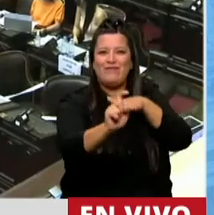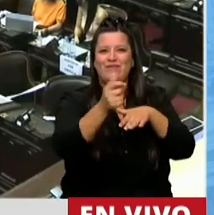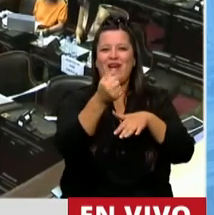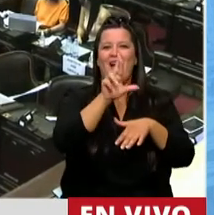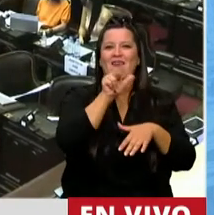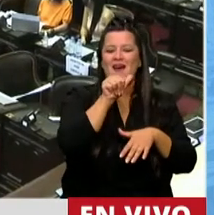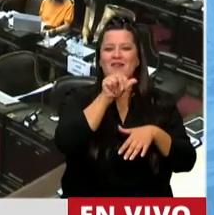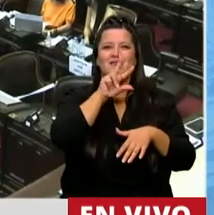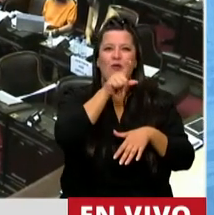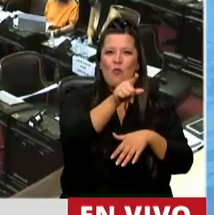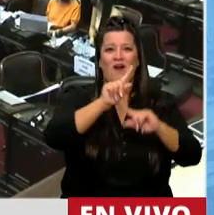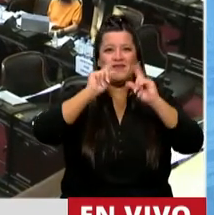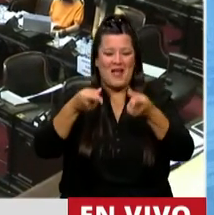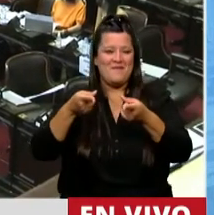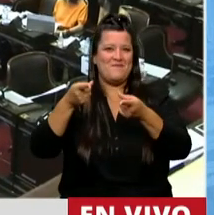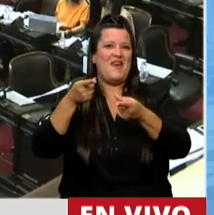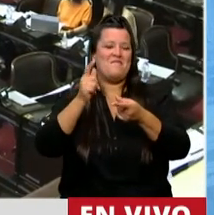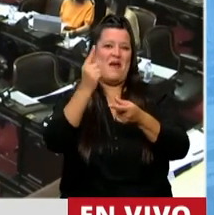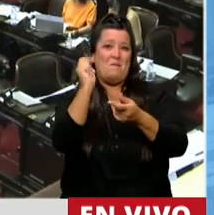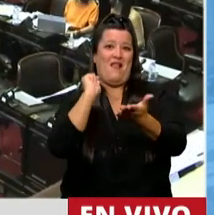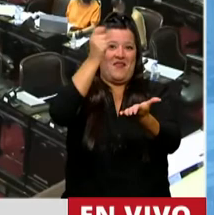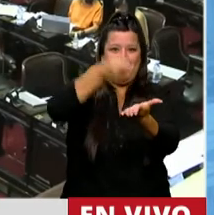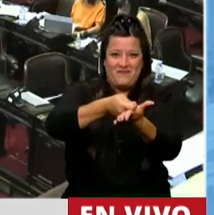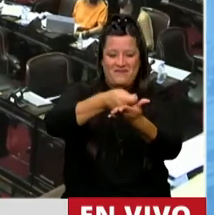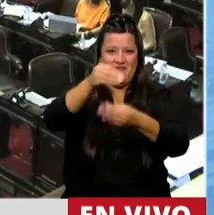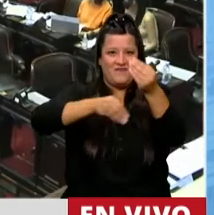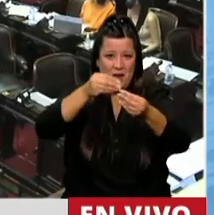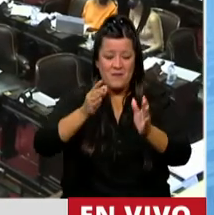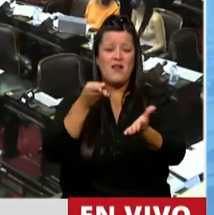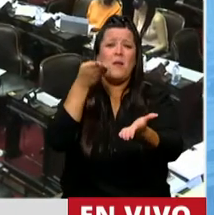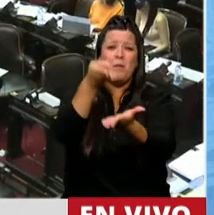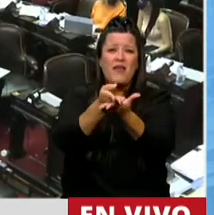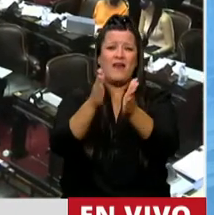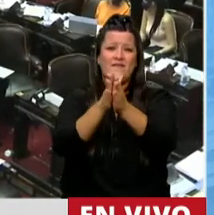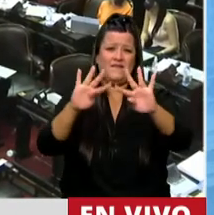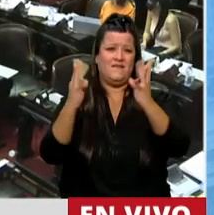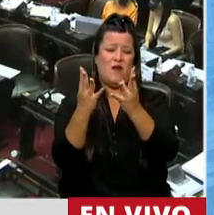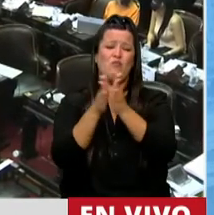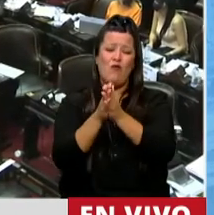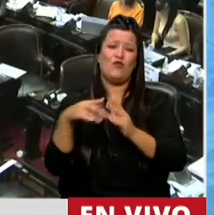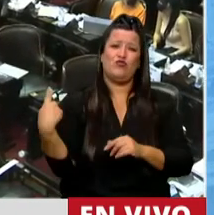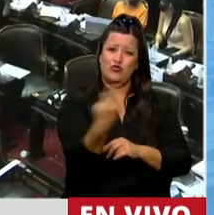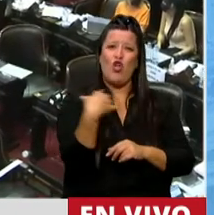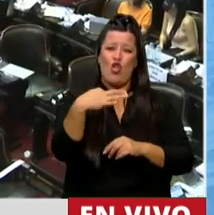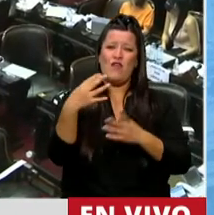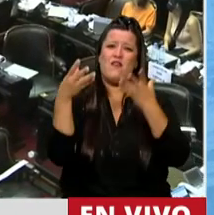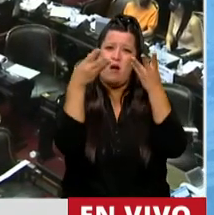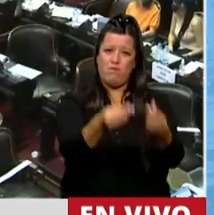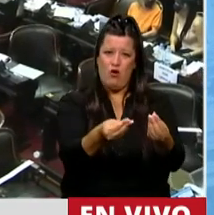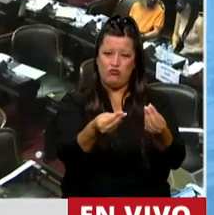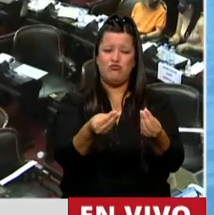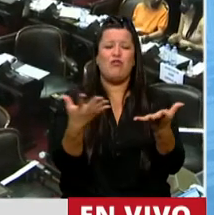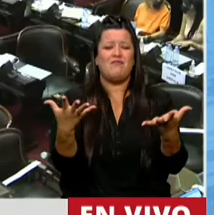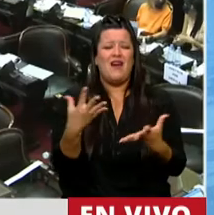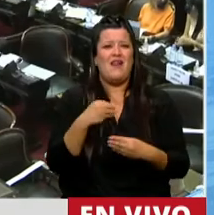de lo que tenemos que votar, es que le pido a la Cámara que acompañemos con ese